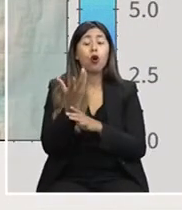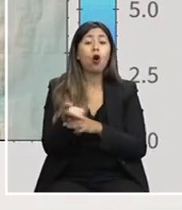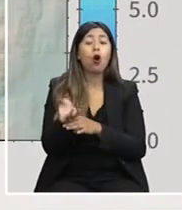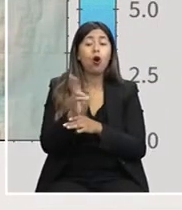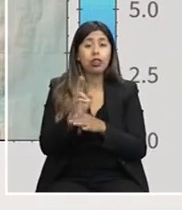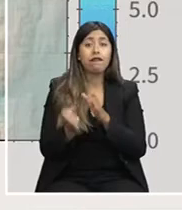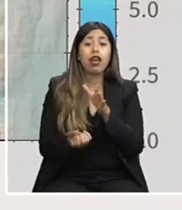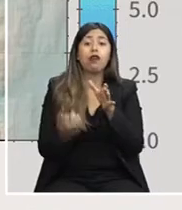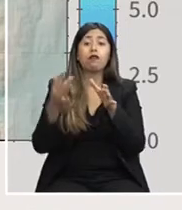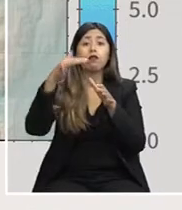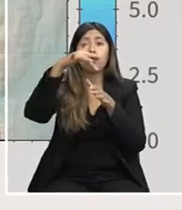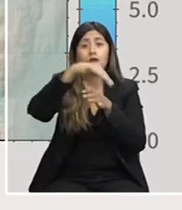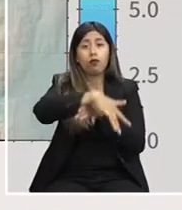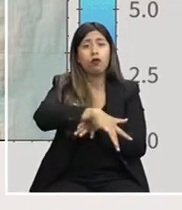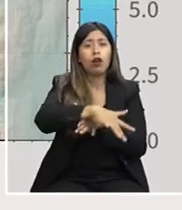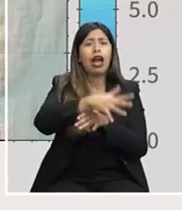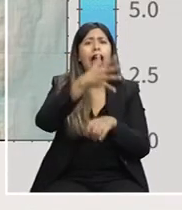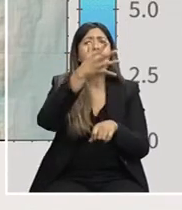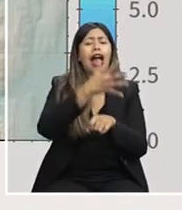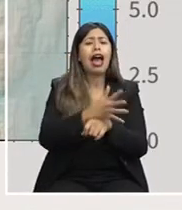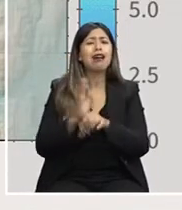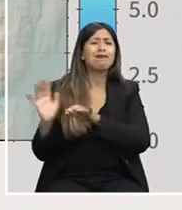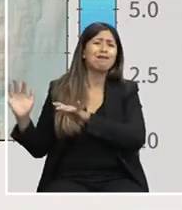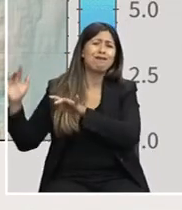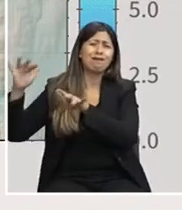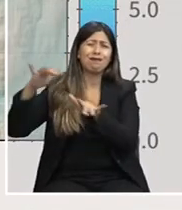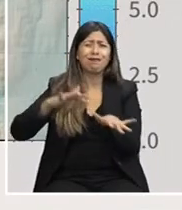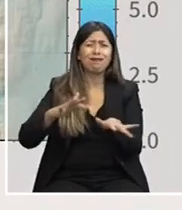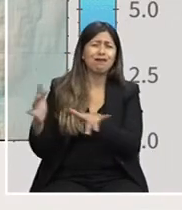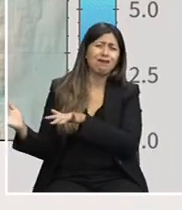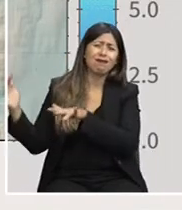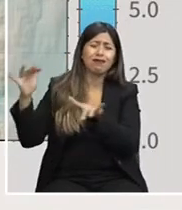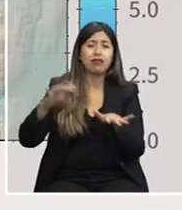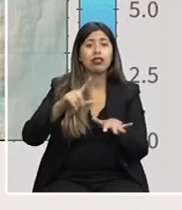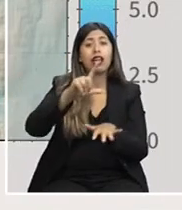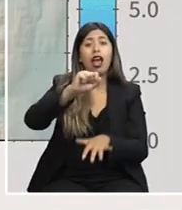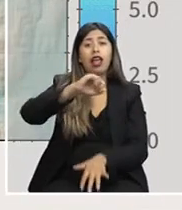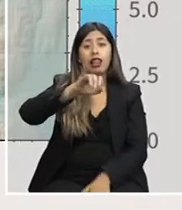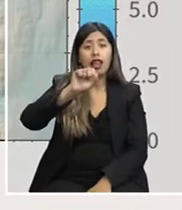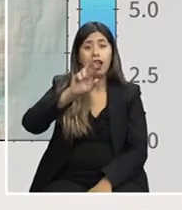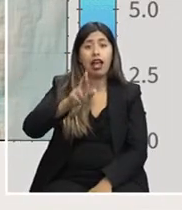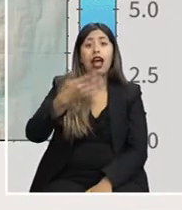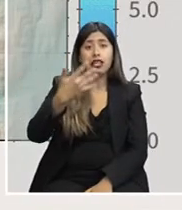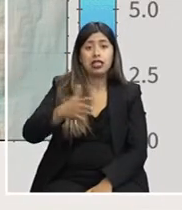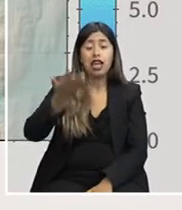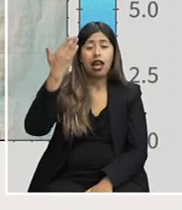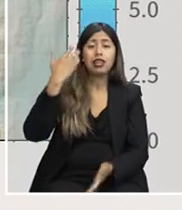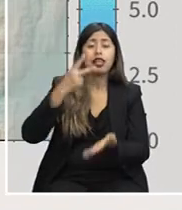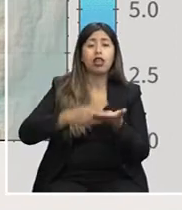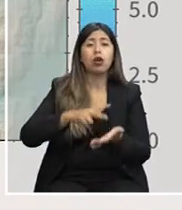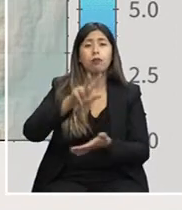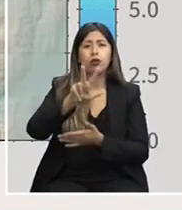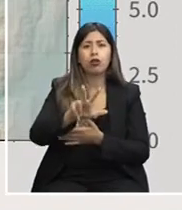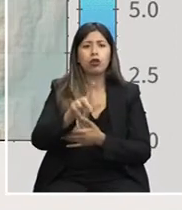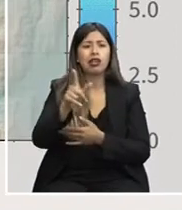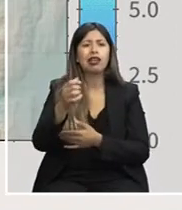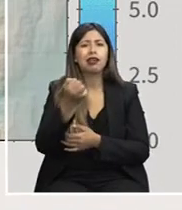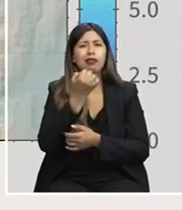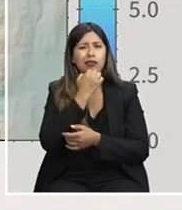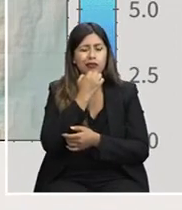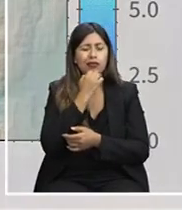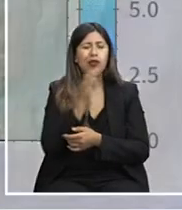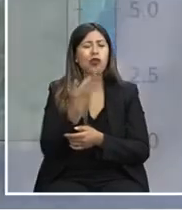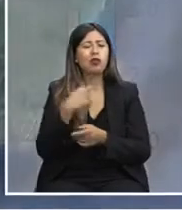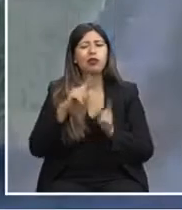va a ser inundado por los lajares que ya ocurrieron durante el año 2008. Por lo tanto, son lecciones que debemos